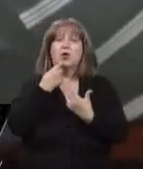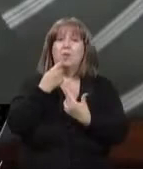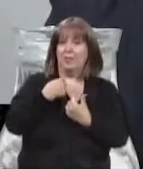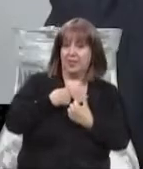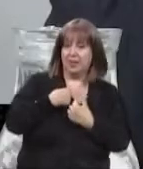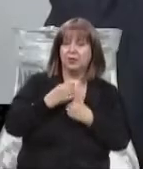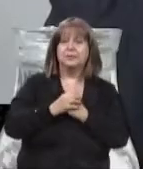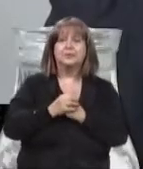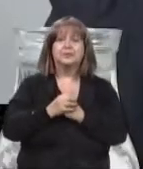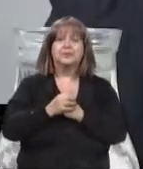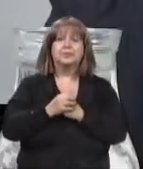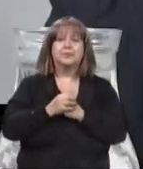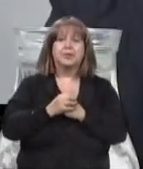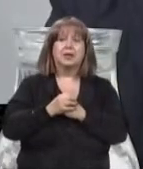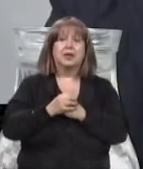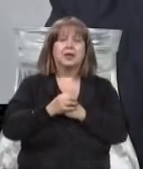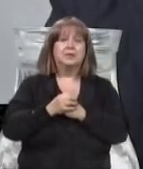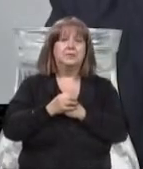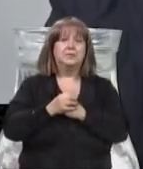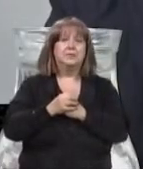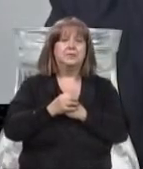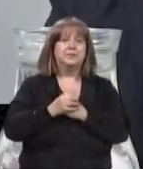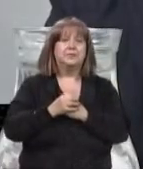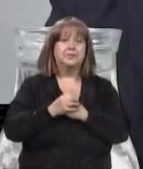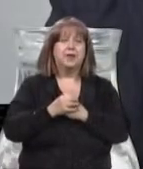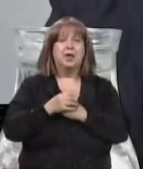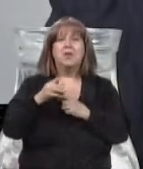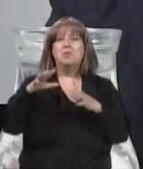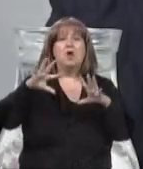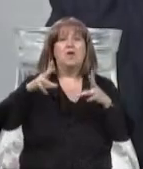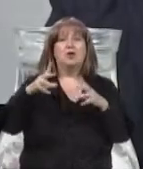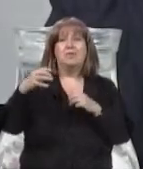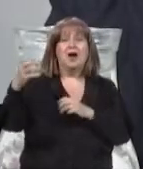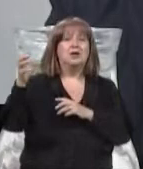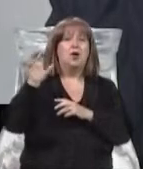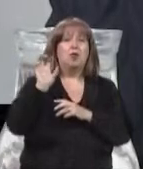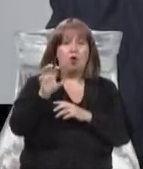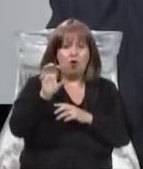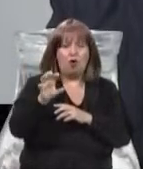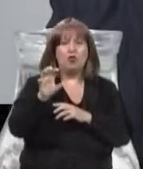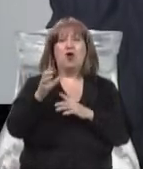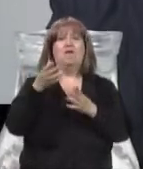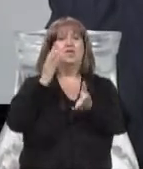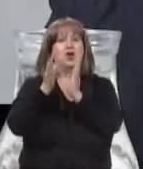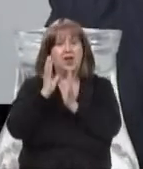que los actos de odio, los actos de odio y de